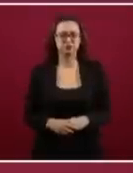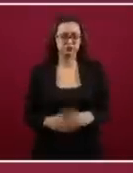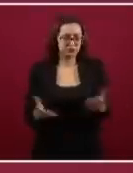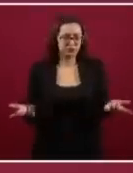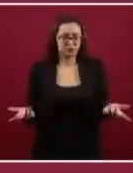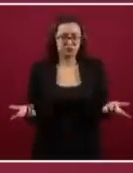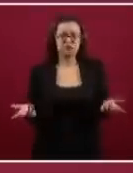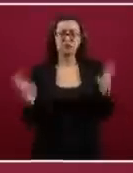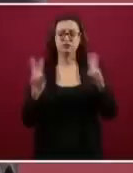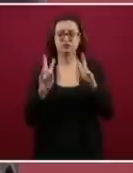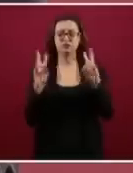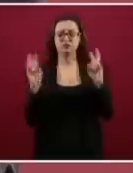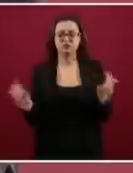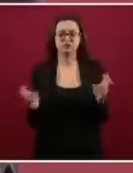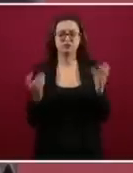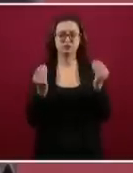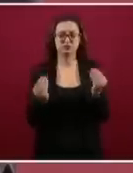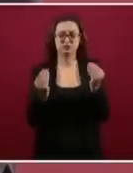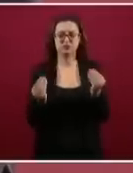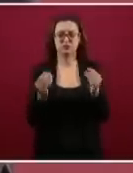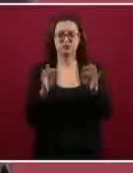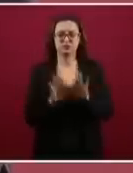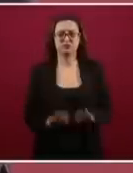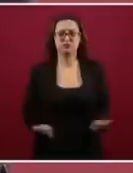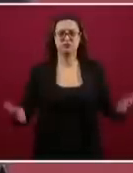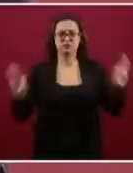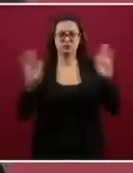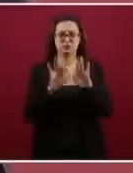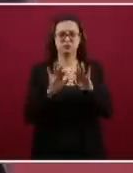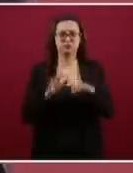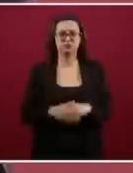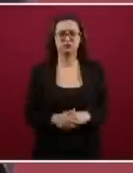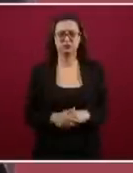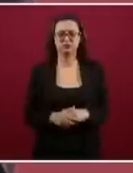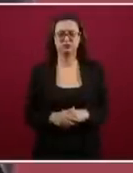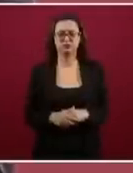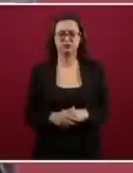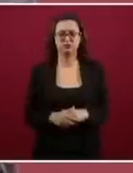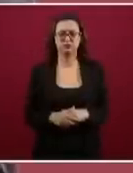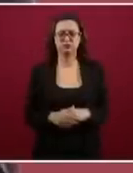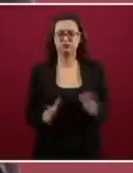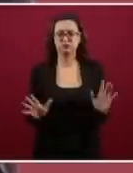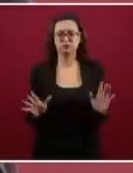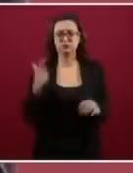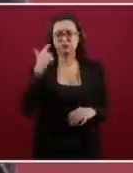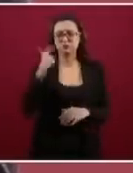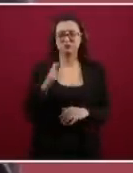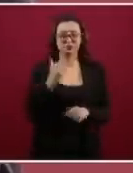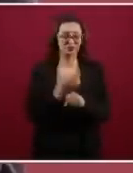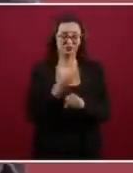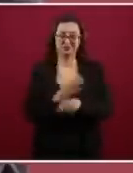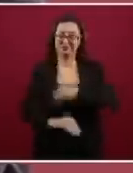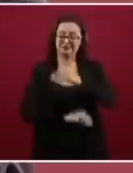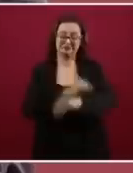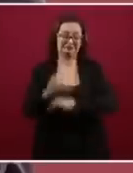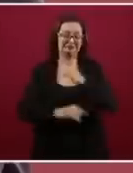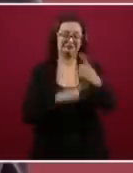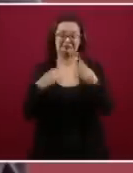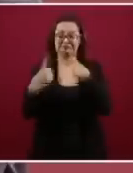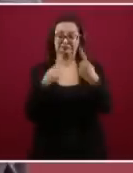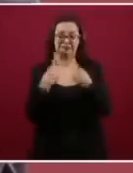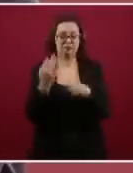Es un tema importantísimo. No quiero abrir ahora ese debate. Estamos